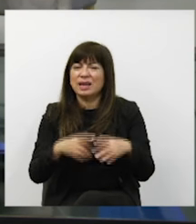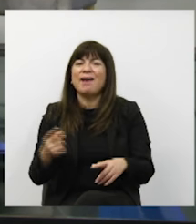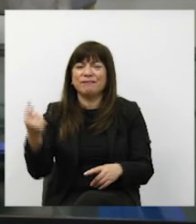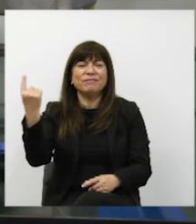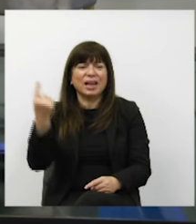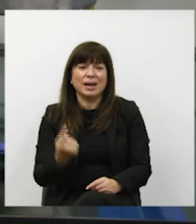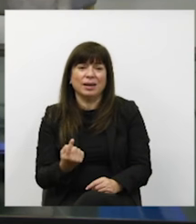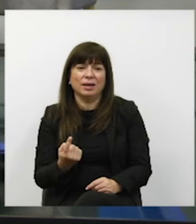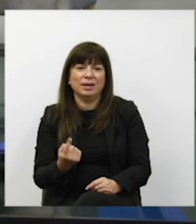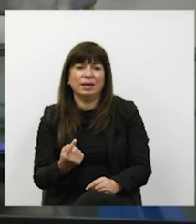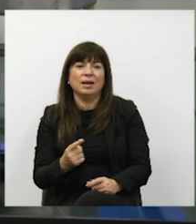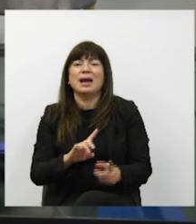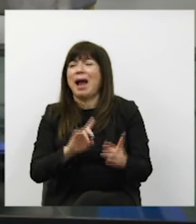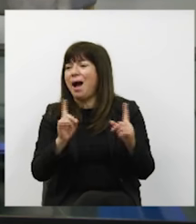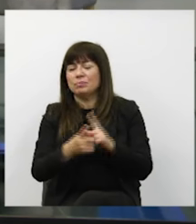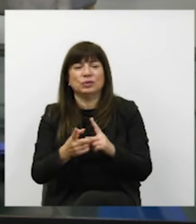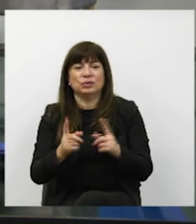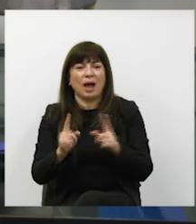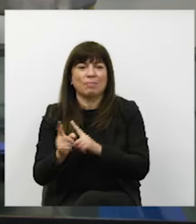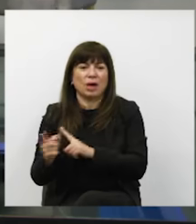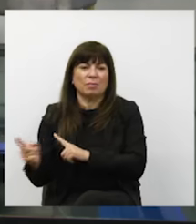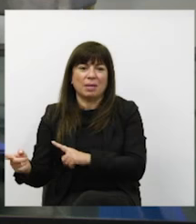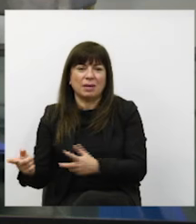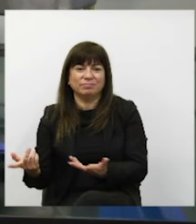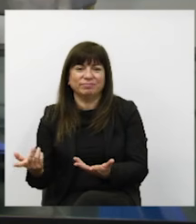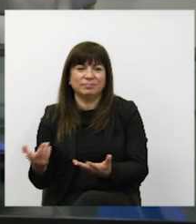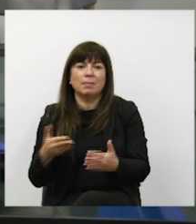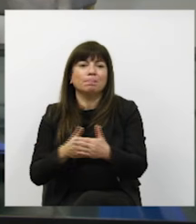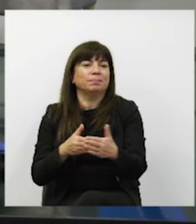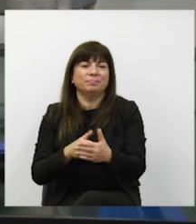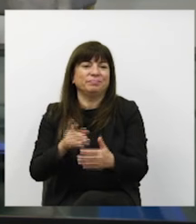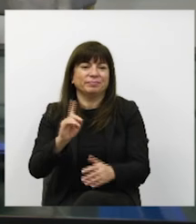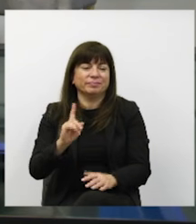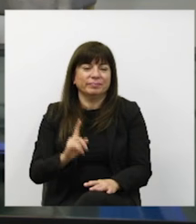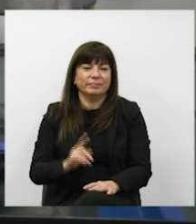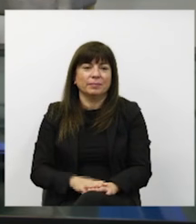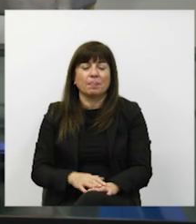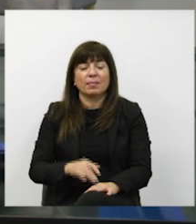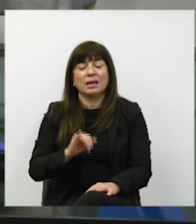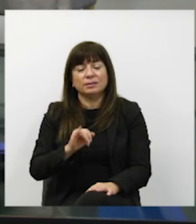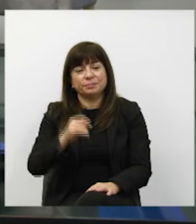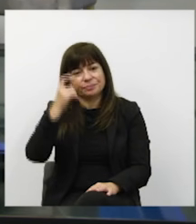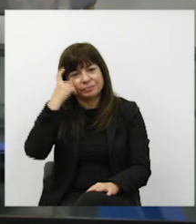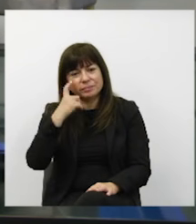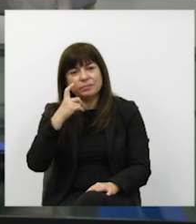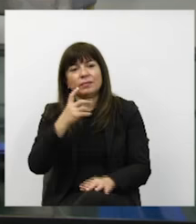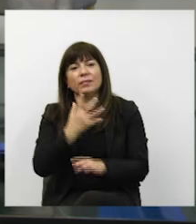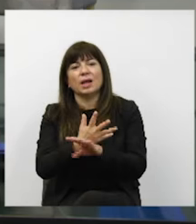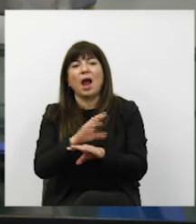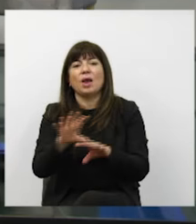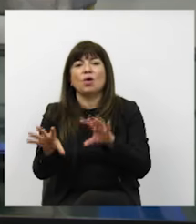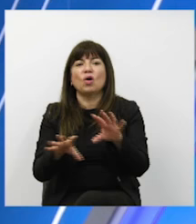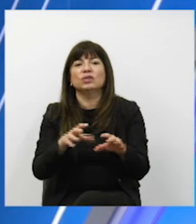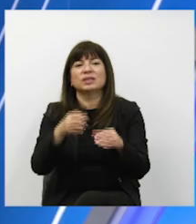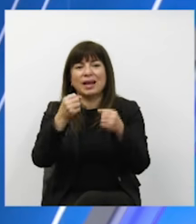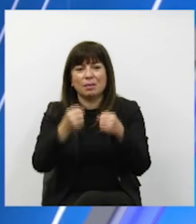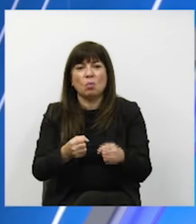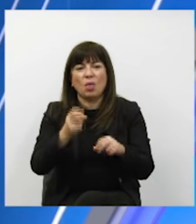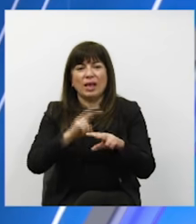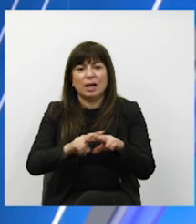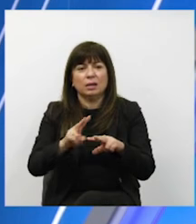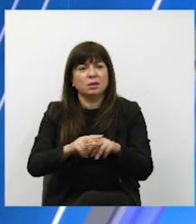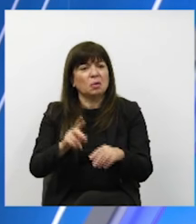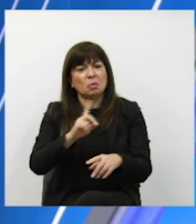llegar. No, nada de lo que hagamos va a impedir que llegue. Y sí creo que, por ejemplo, hay cosas que sí se pueden hacer, que no son